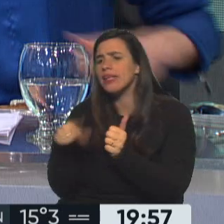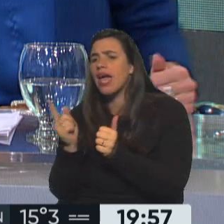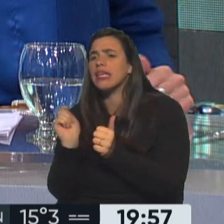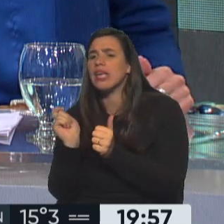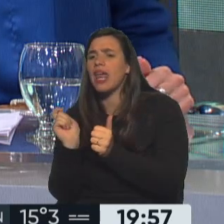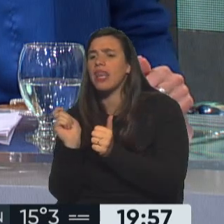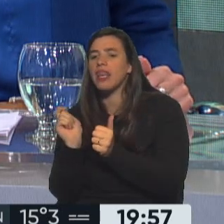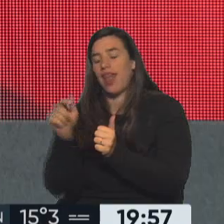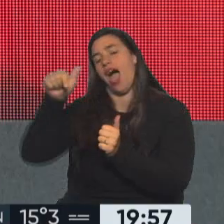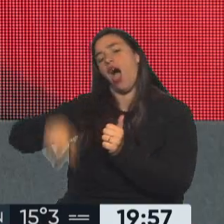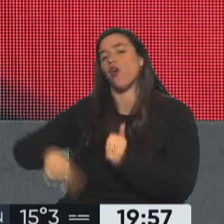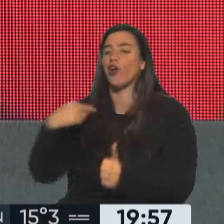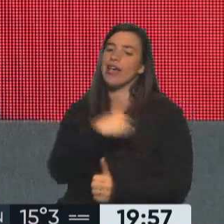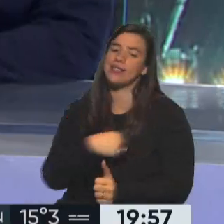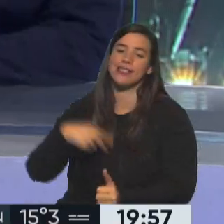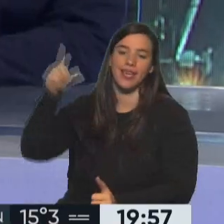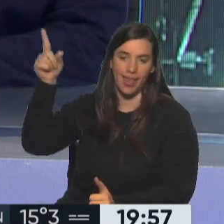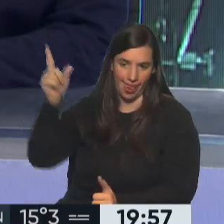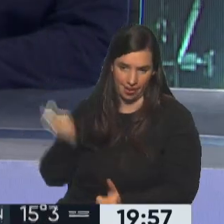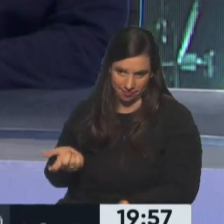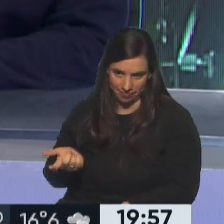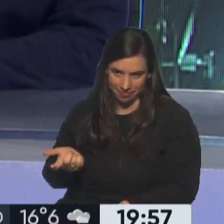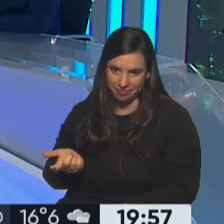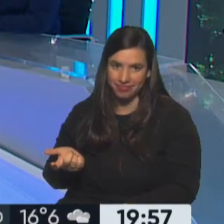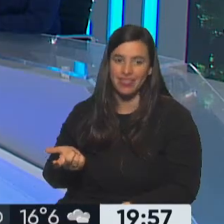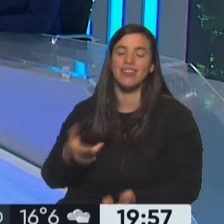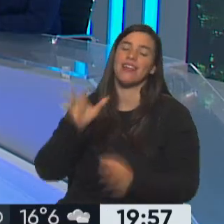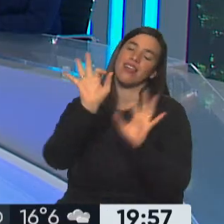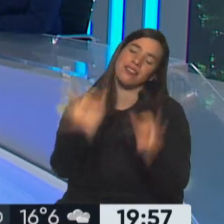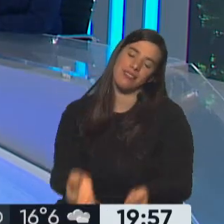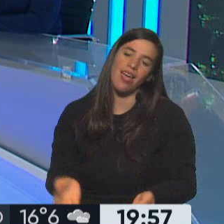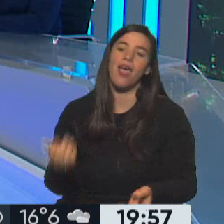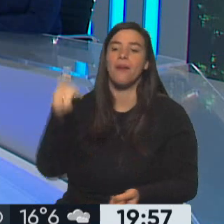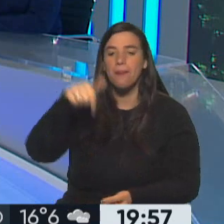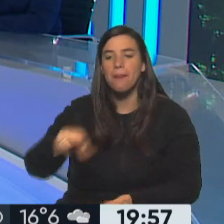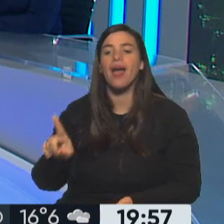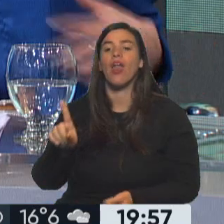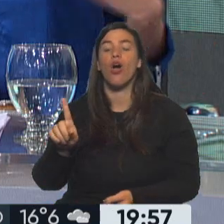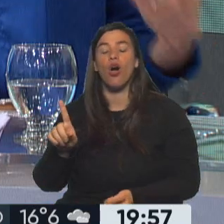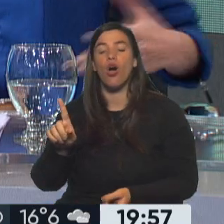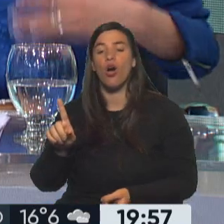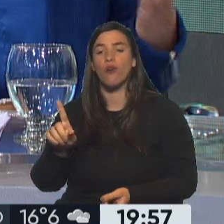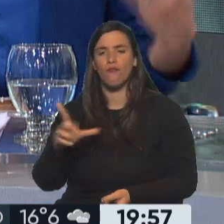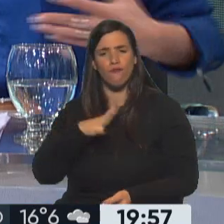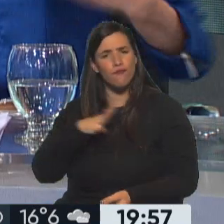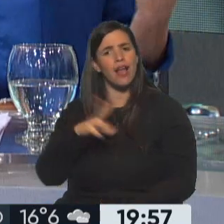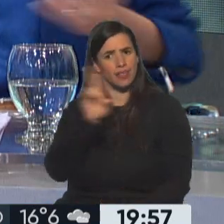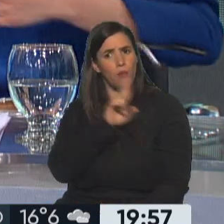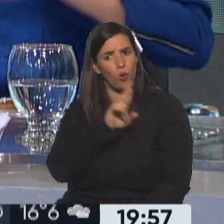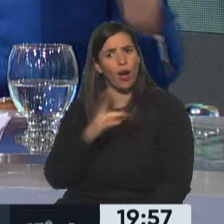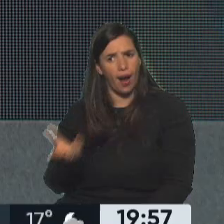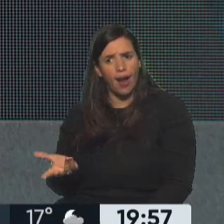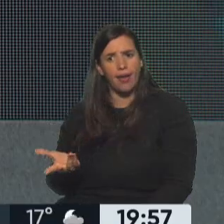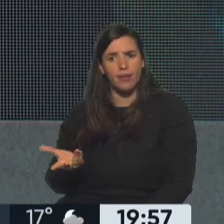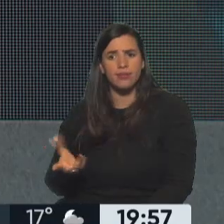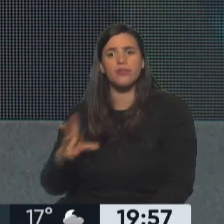China, acompañó. Ya lo sé. Ahora va está a acompañar a un acompañando. gobernador, a un presidente. Faltan mujeres, ¿no? En esta danza de nombres. Faltan